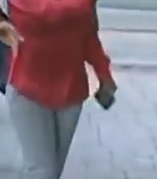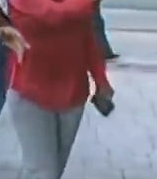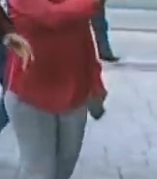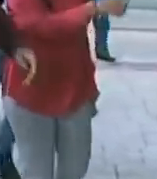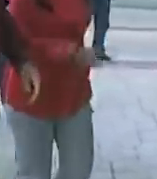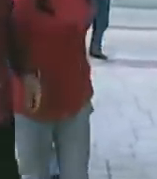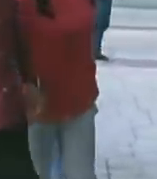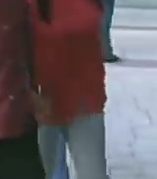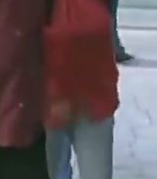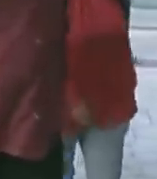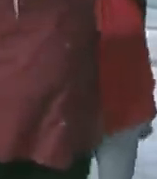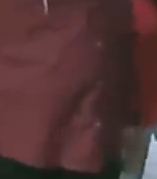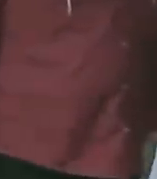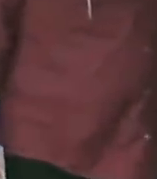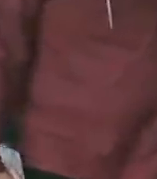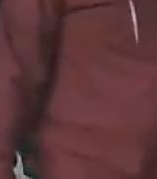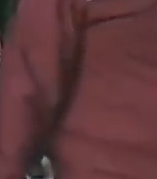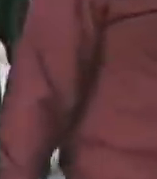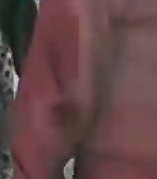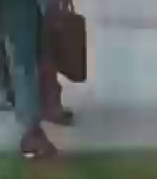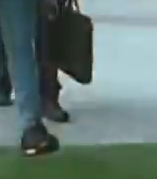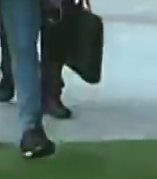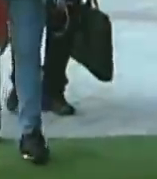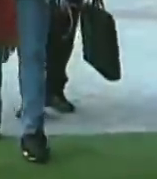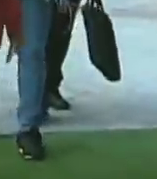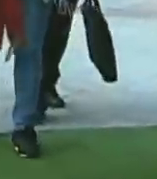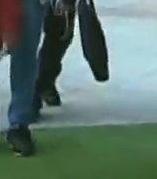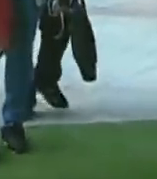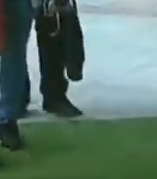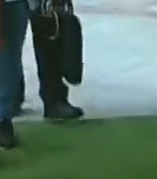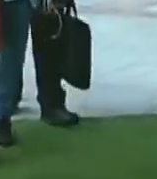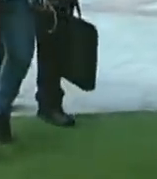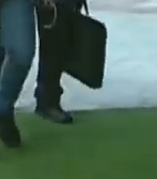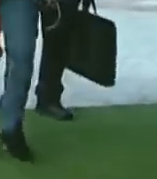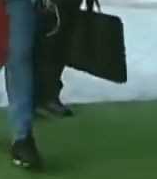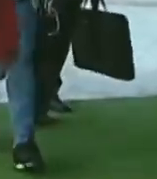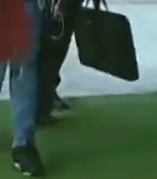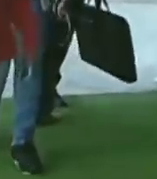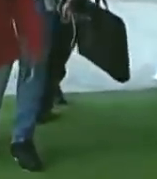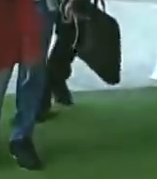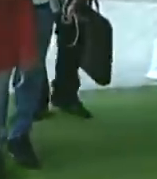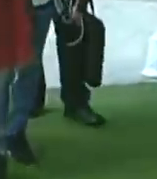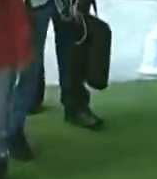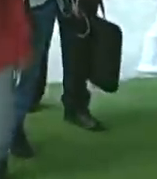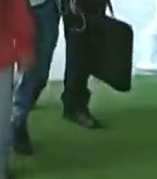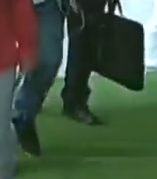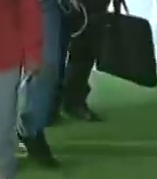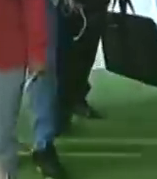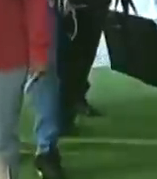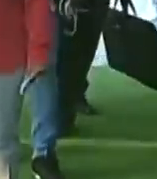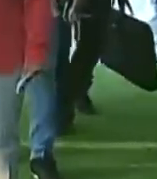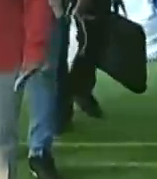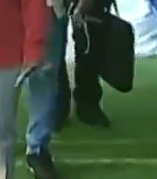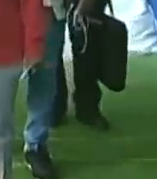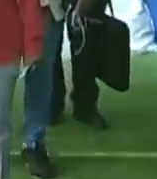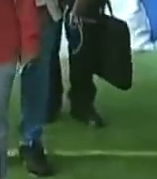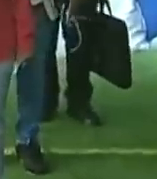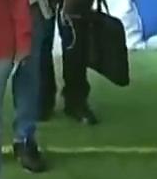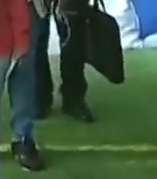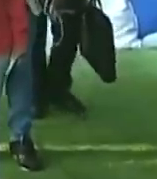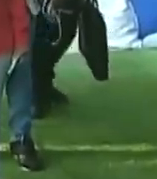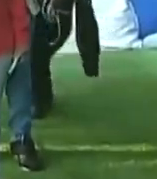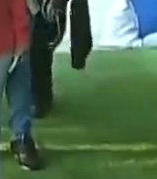y la vicepresidenta ejecutiva de la República, Delcy Rodríguez, y demás autoridades que lo acompañan en lo que